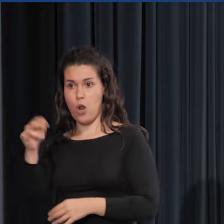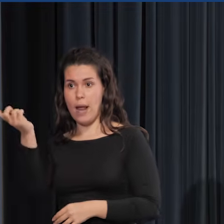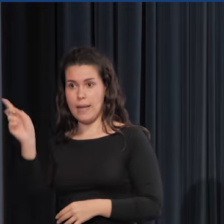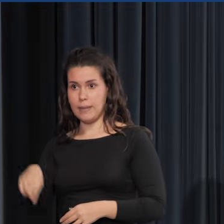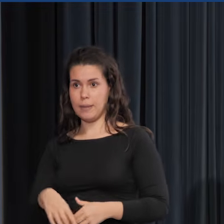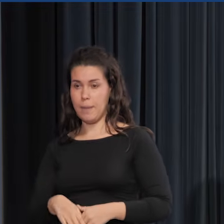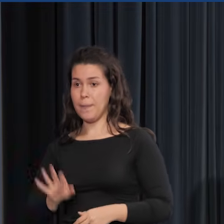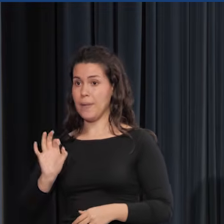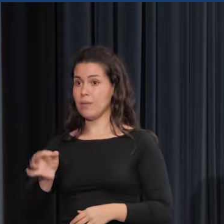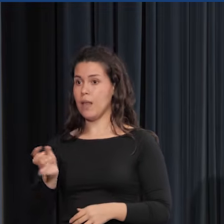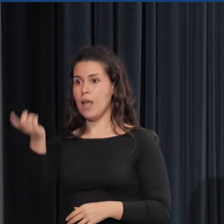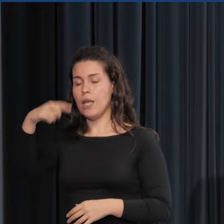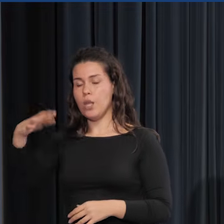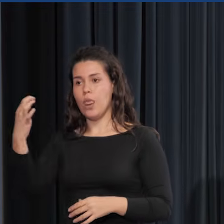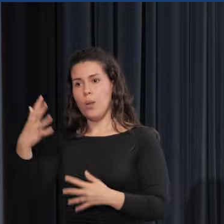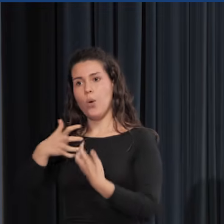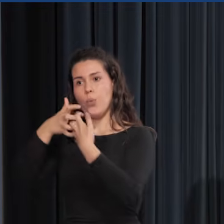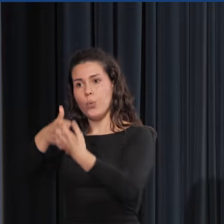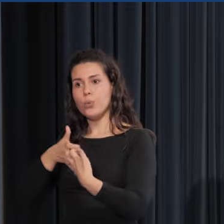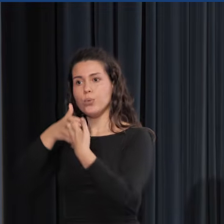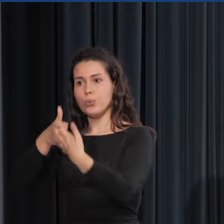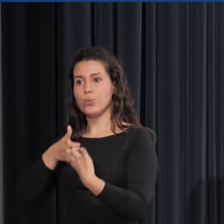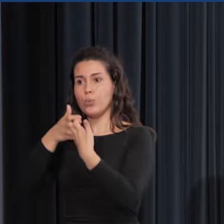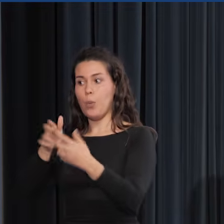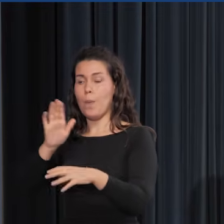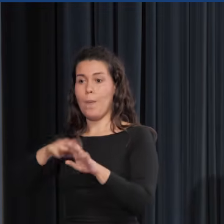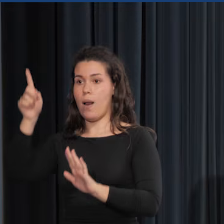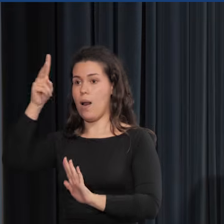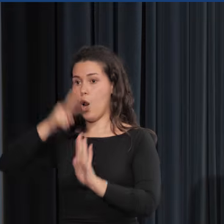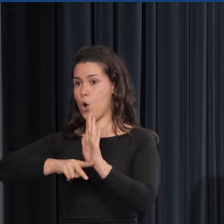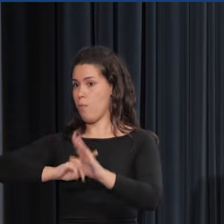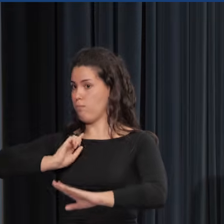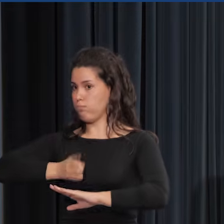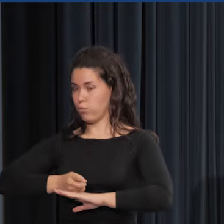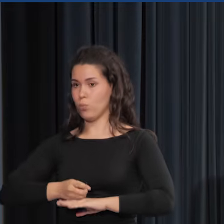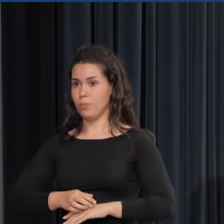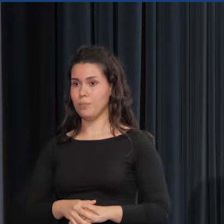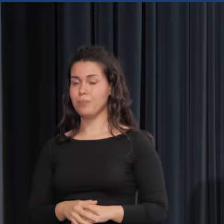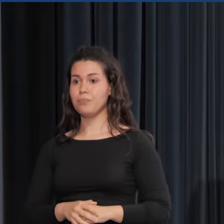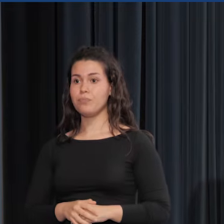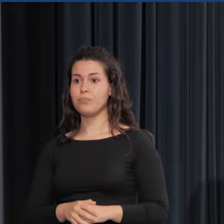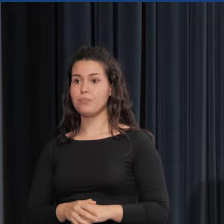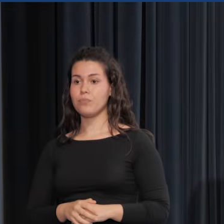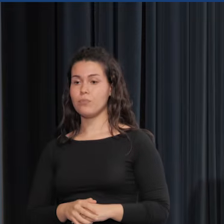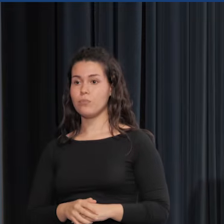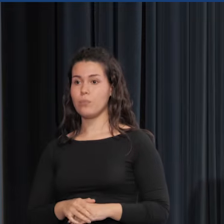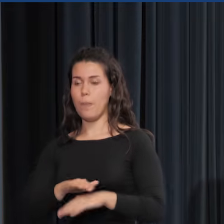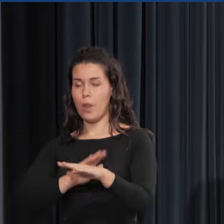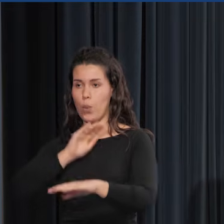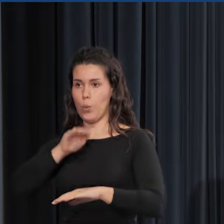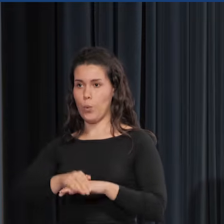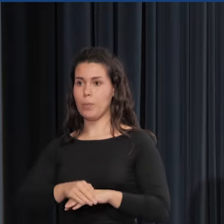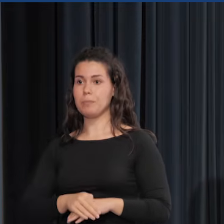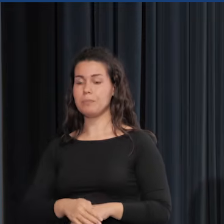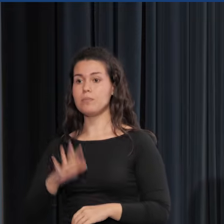ellos tienen que luchar para que adopten esas medidas preventivas. Igualmente,